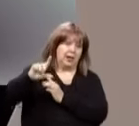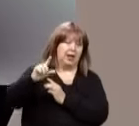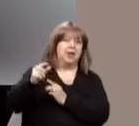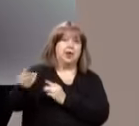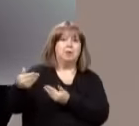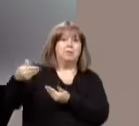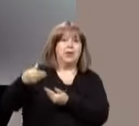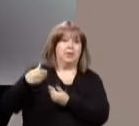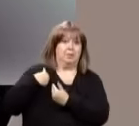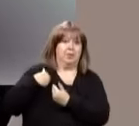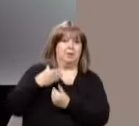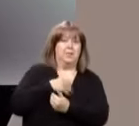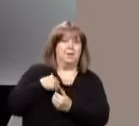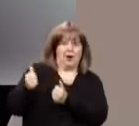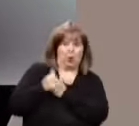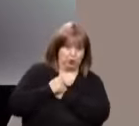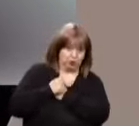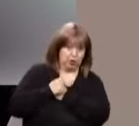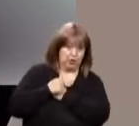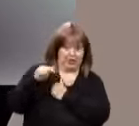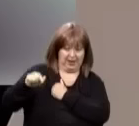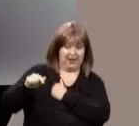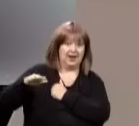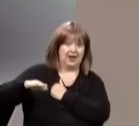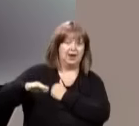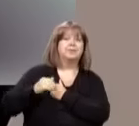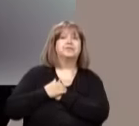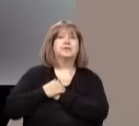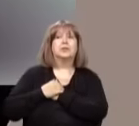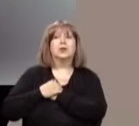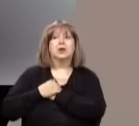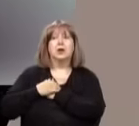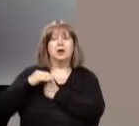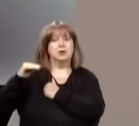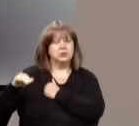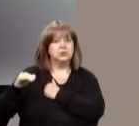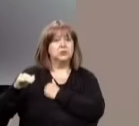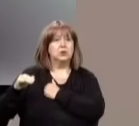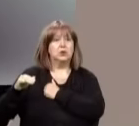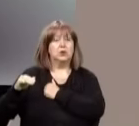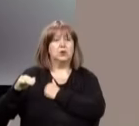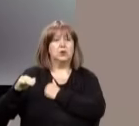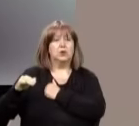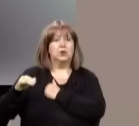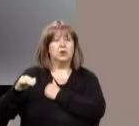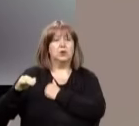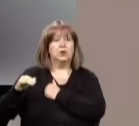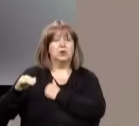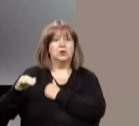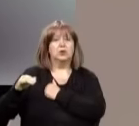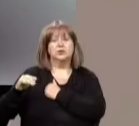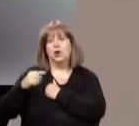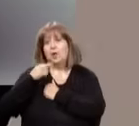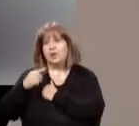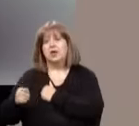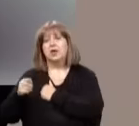que quería estar conmigo. Yo le había dicho que él iba